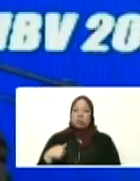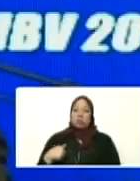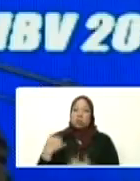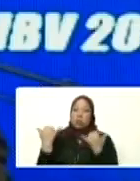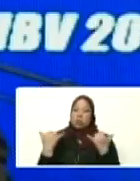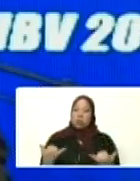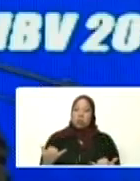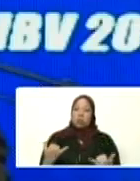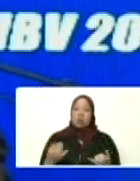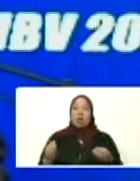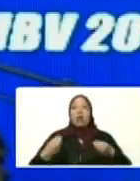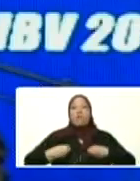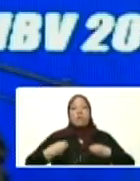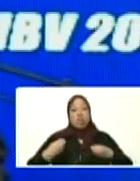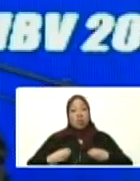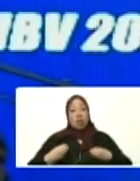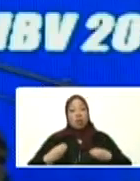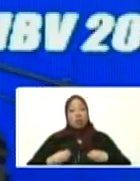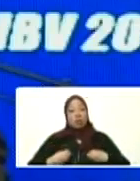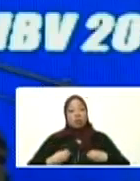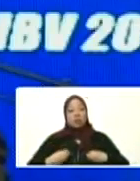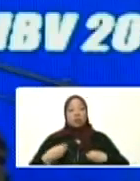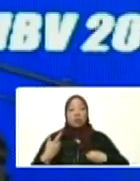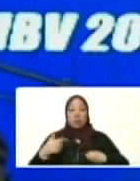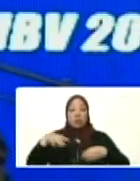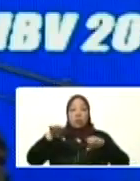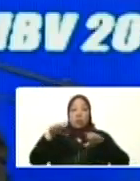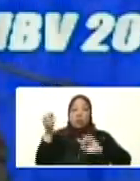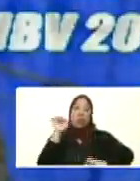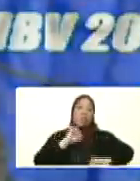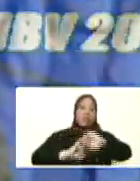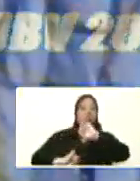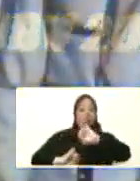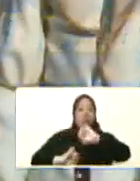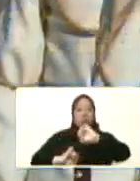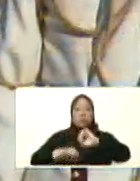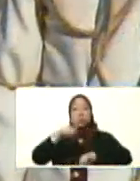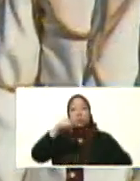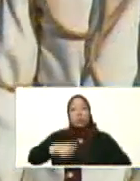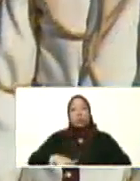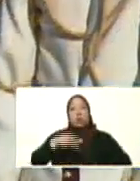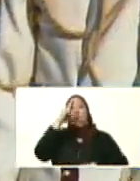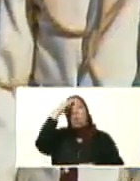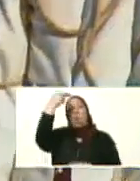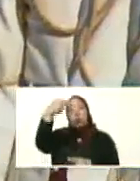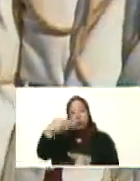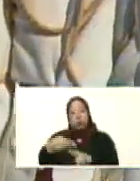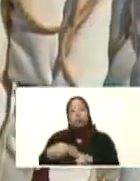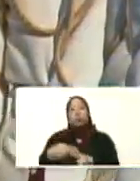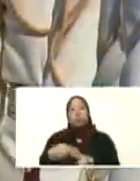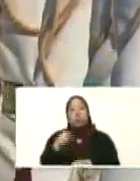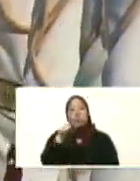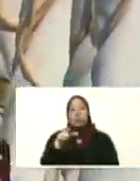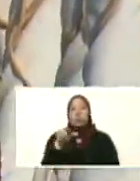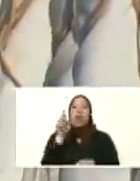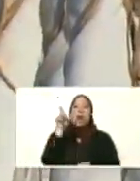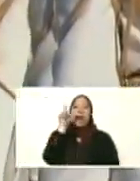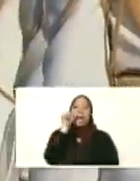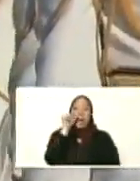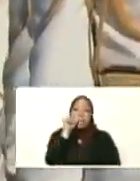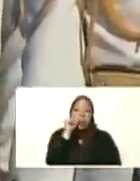Han ofrendado su vida por causa de esta tierra. Desde acá les rendimos tributo y enviamos a sus